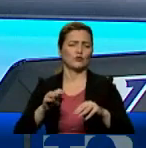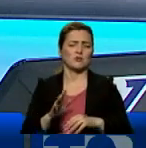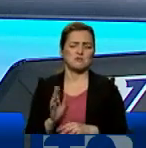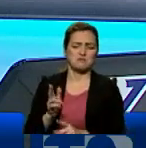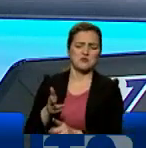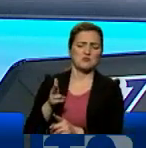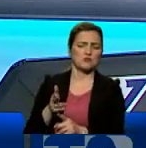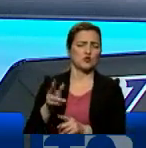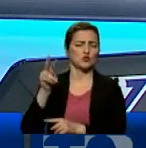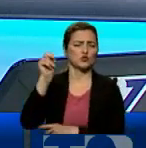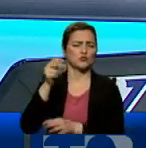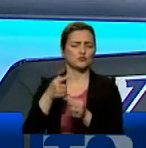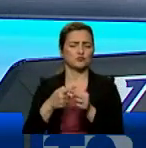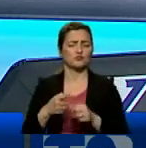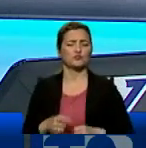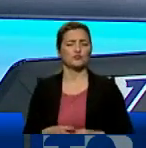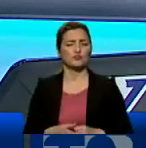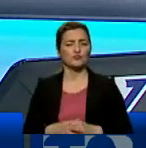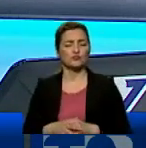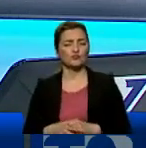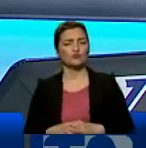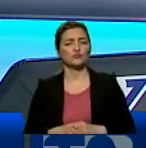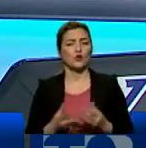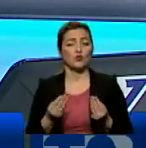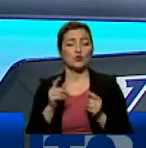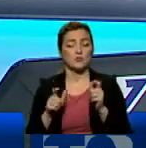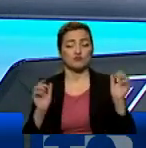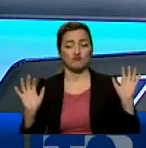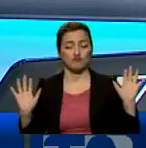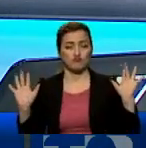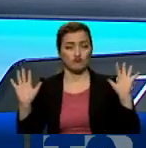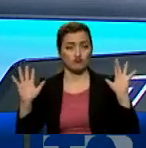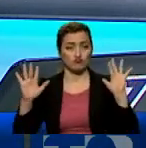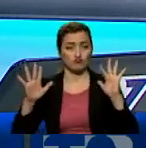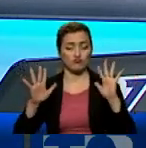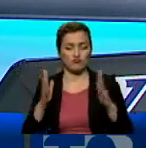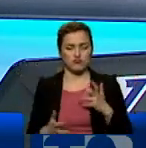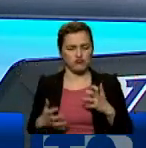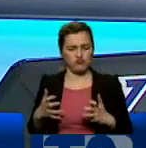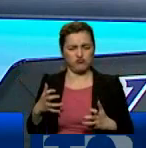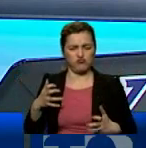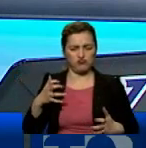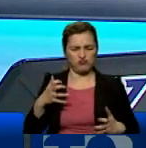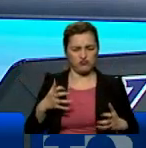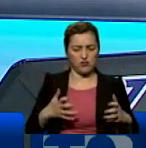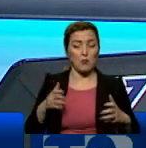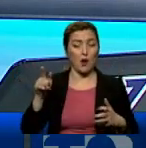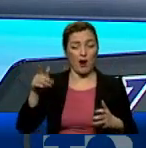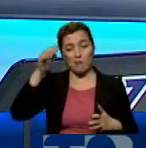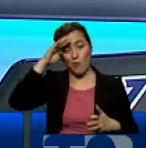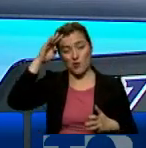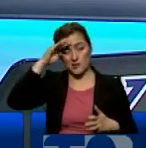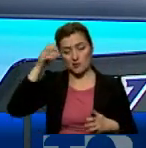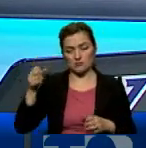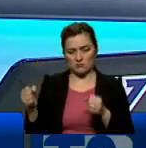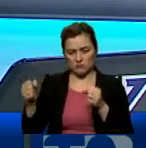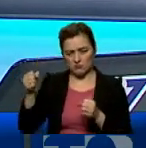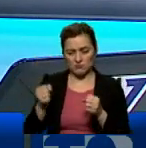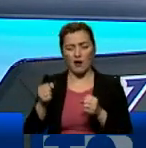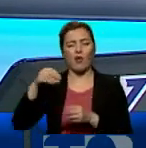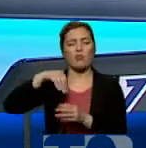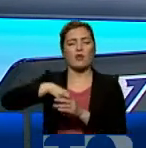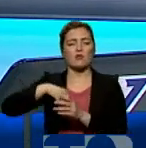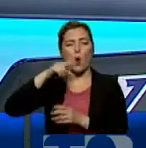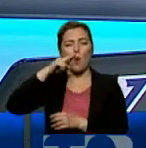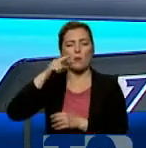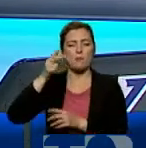comercial en el norte de la capital. Decenas de ciudadanos se enardecieron con la presencia del presunto asesino en el